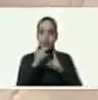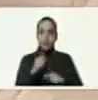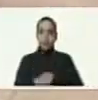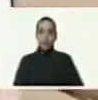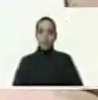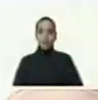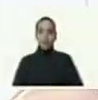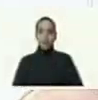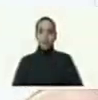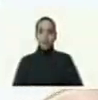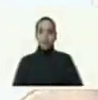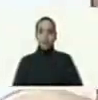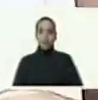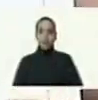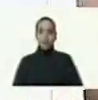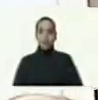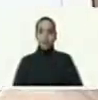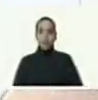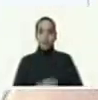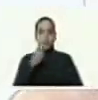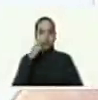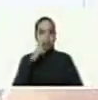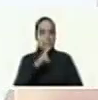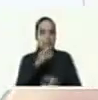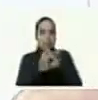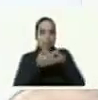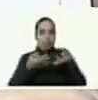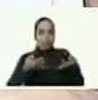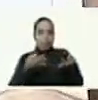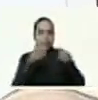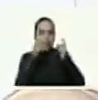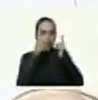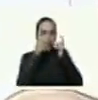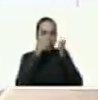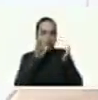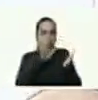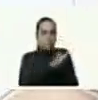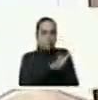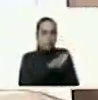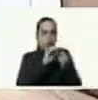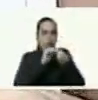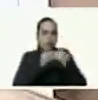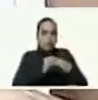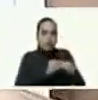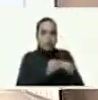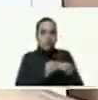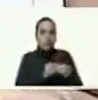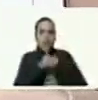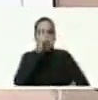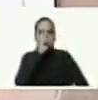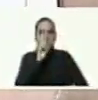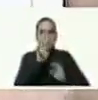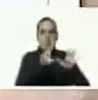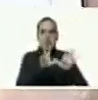Acércale la cámara. Qué buena diagramación. Mire esa foto, ¿eh? De los años 70, más o menos, ¿verdad?